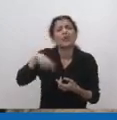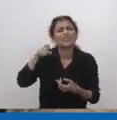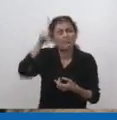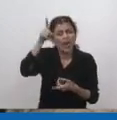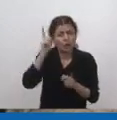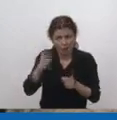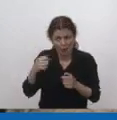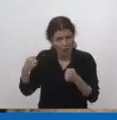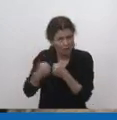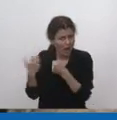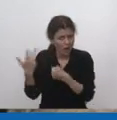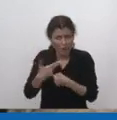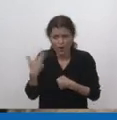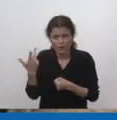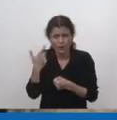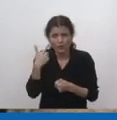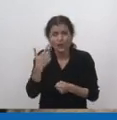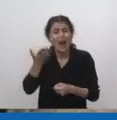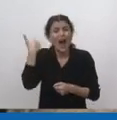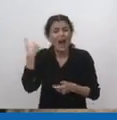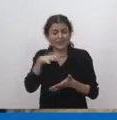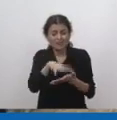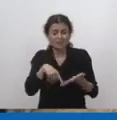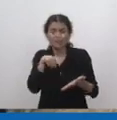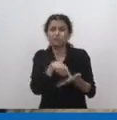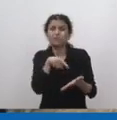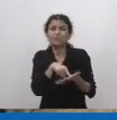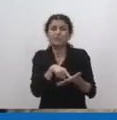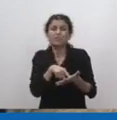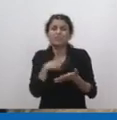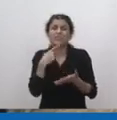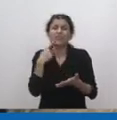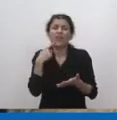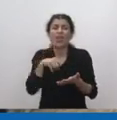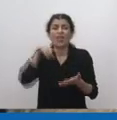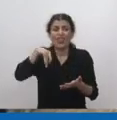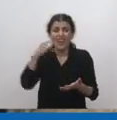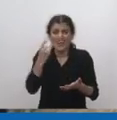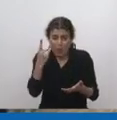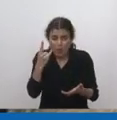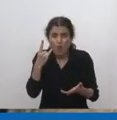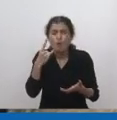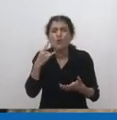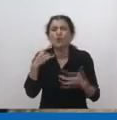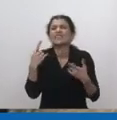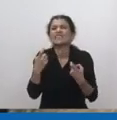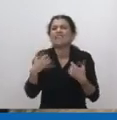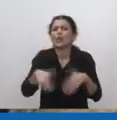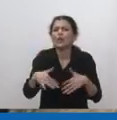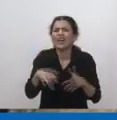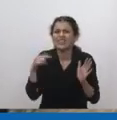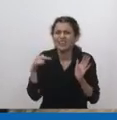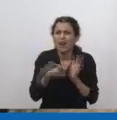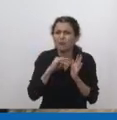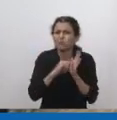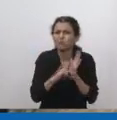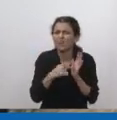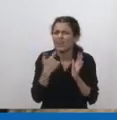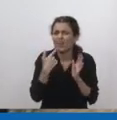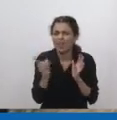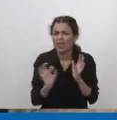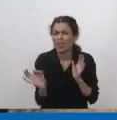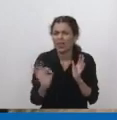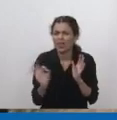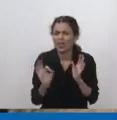en ninguno de esos decretos de necesidad de urgencia se toca